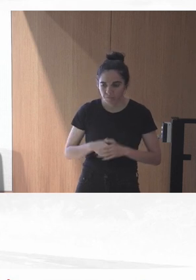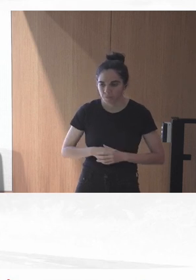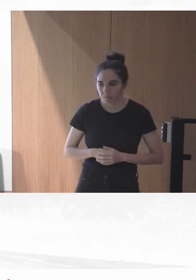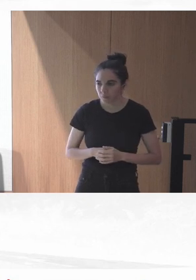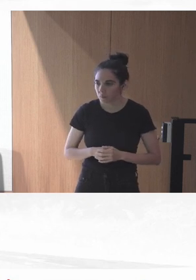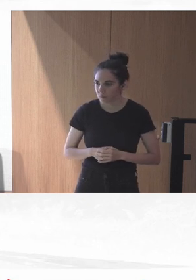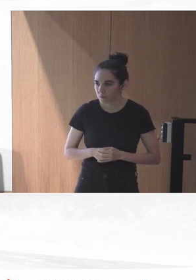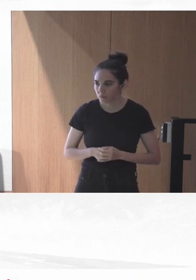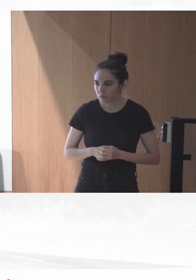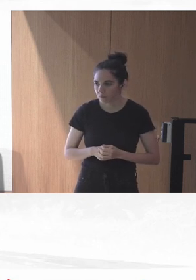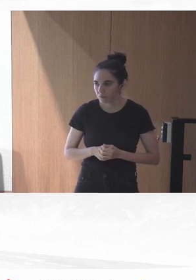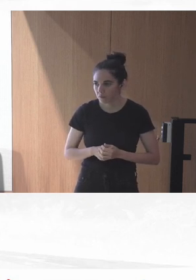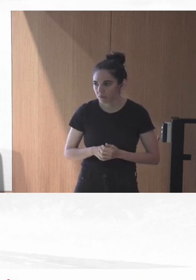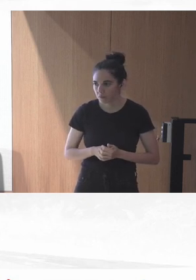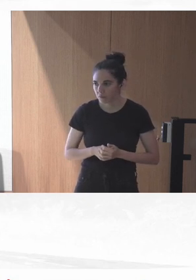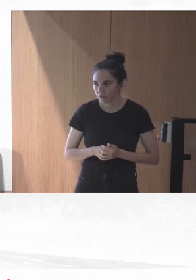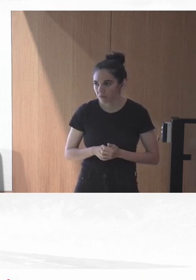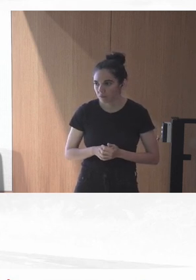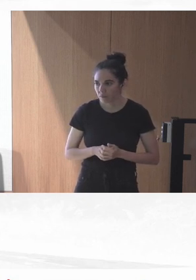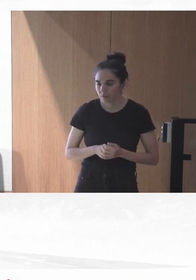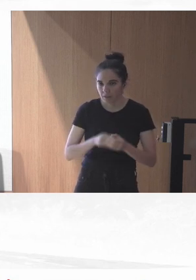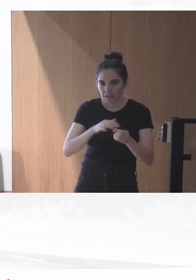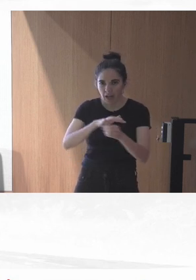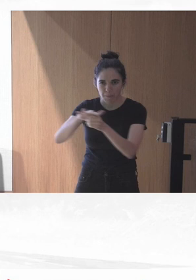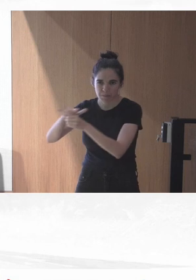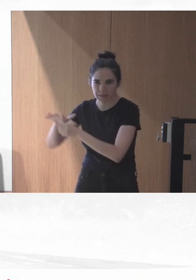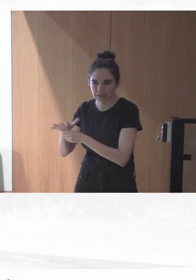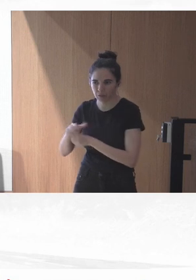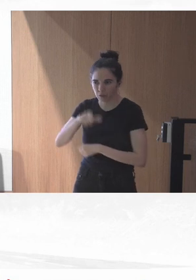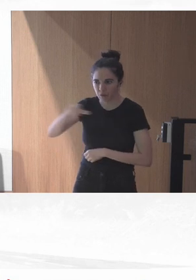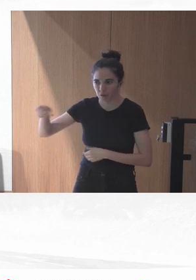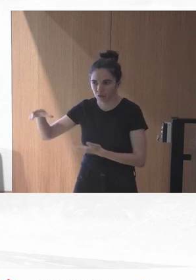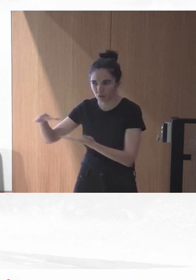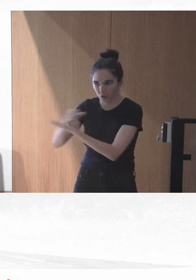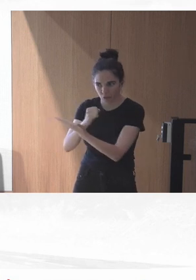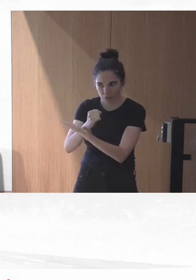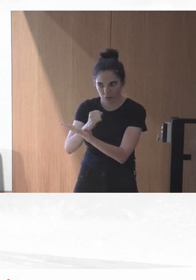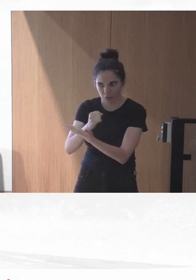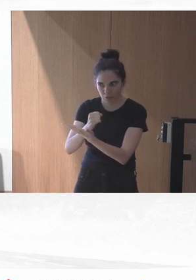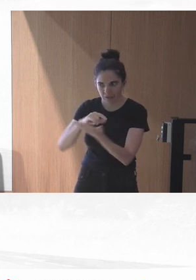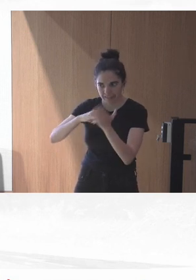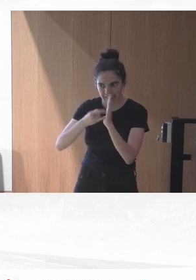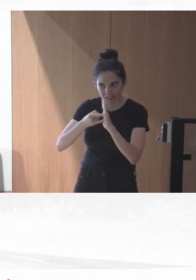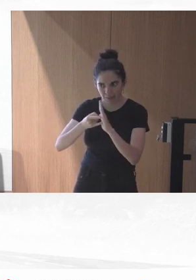se facilitó entre todos estos sectores del sector y todas estas partes del sistema.